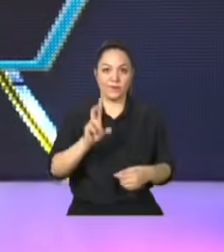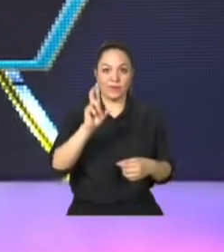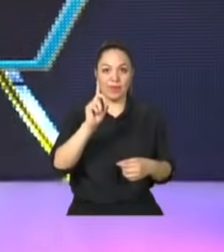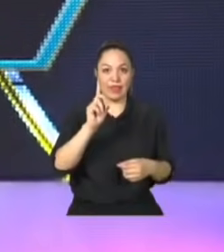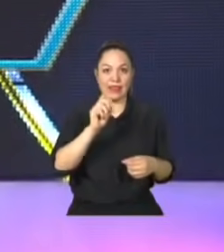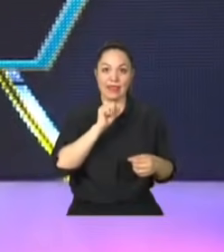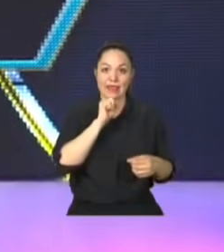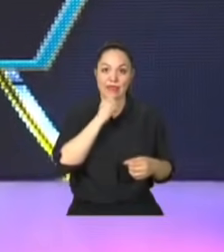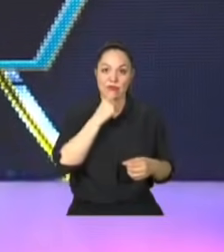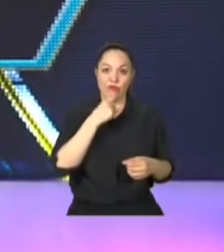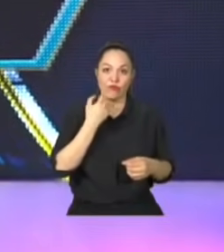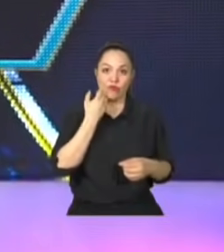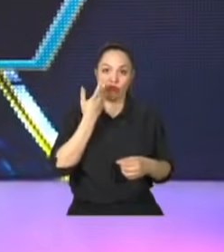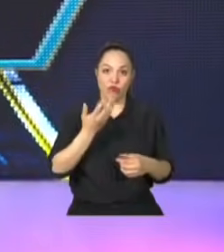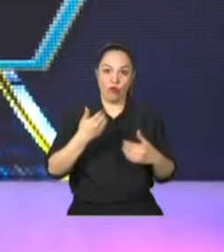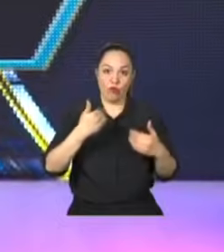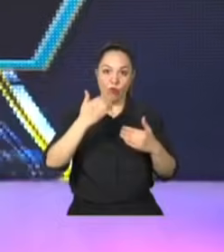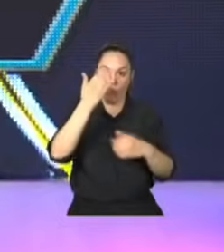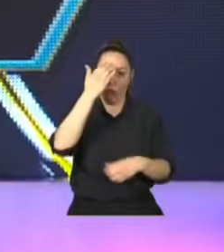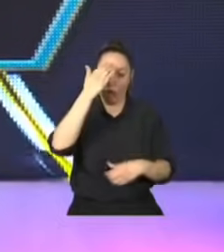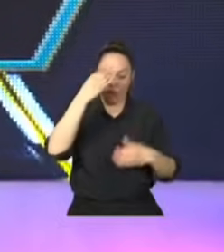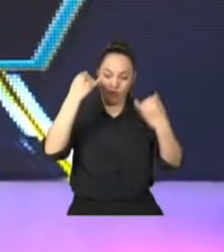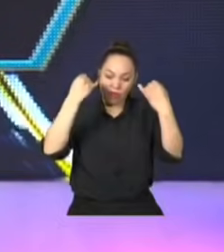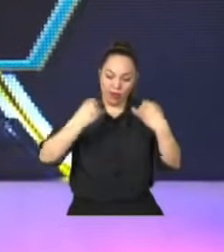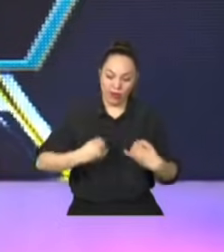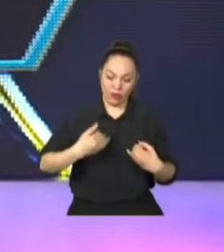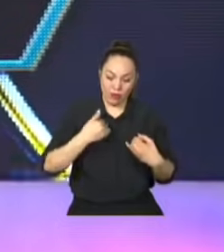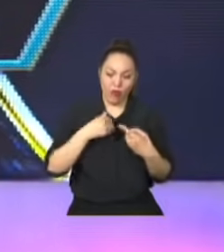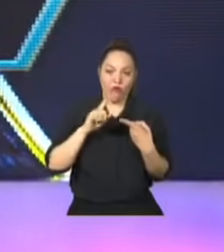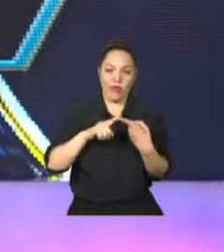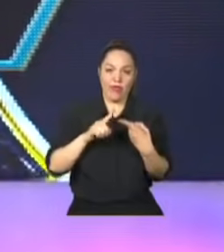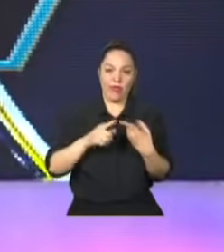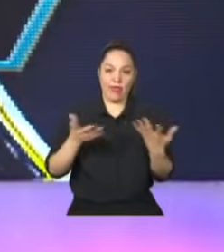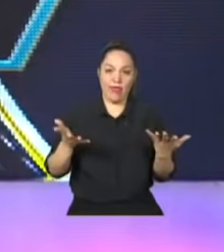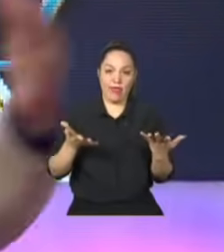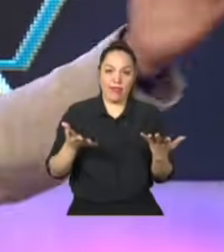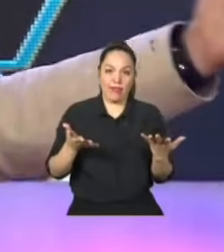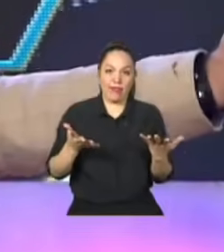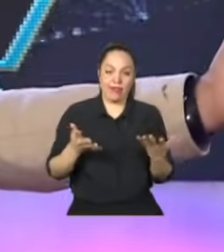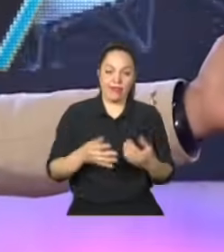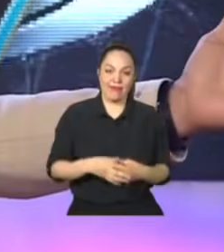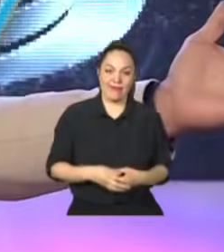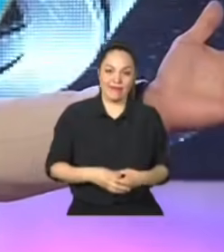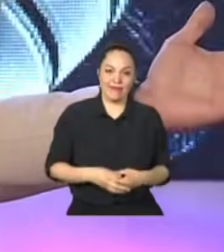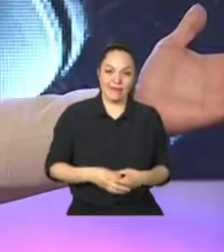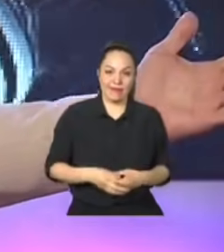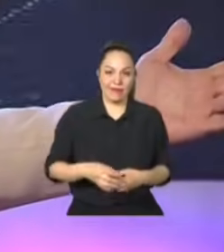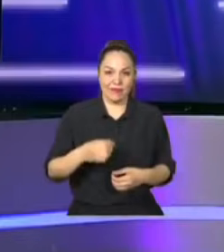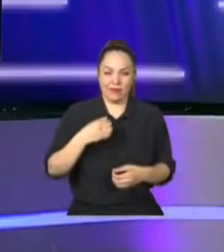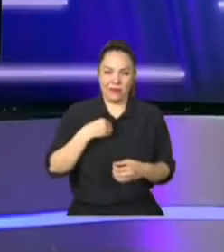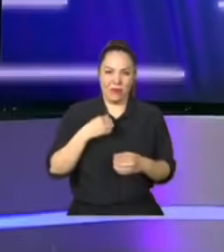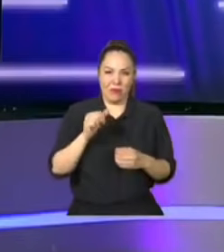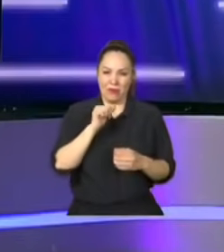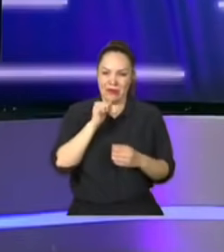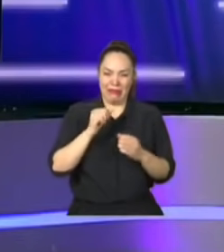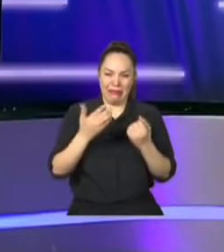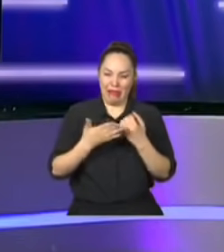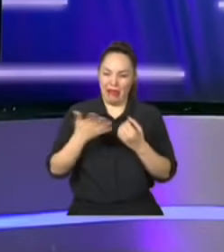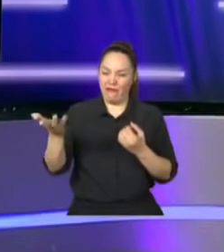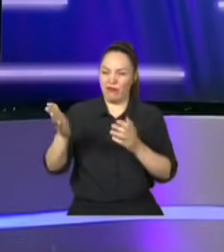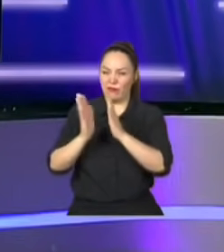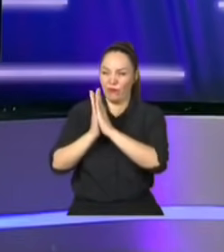Los 30 segundos, yo me di a conocer quién soy yo, porque no soy Conambic, soy el licenciado Eugenio Torres Villarreal. Así ellos es. Ni siquiera los conocen. Pido, por favor,